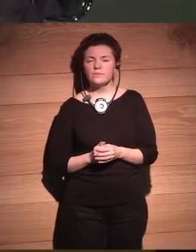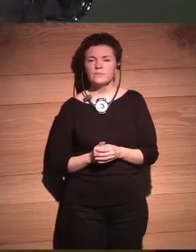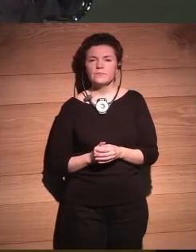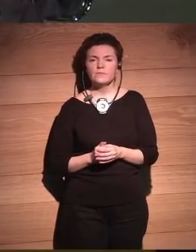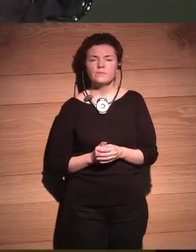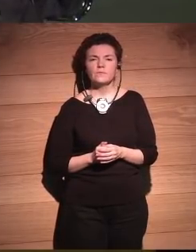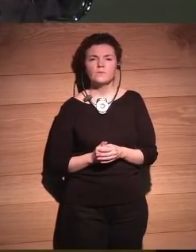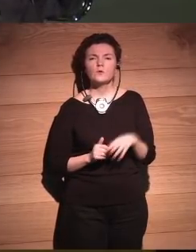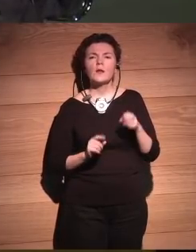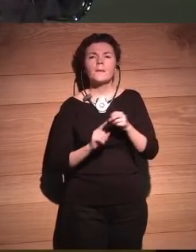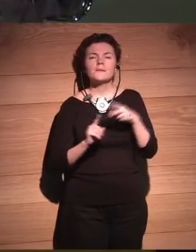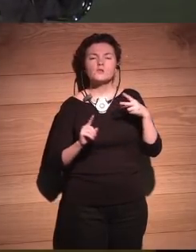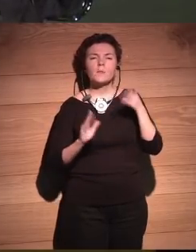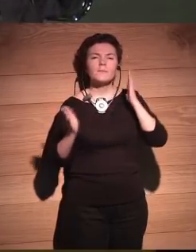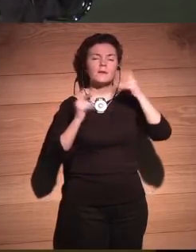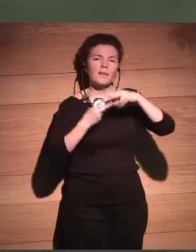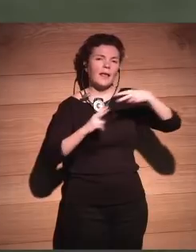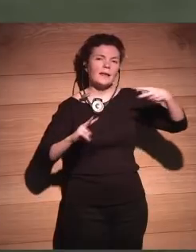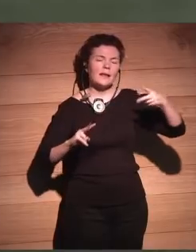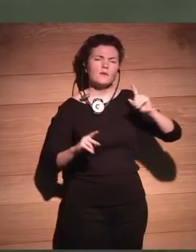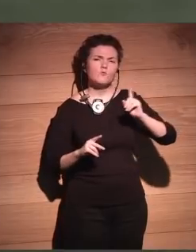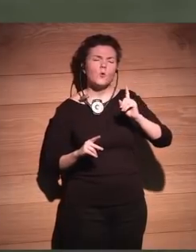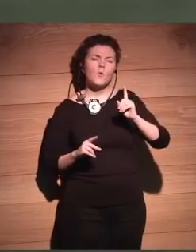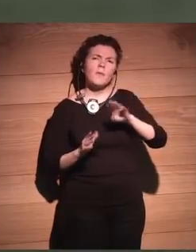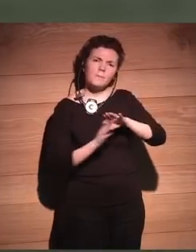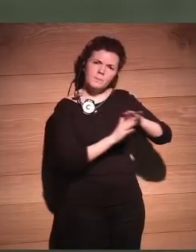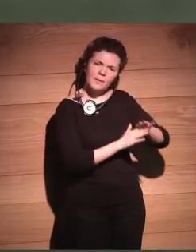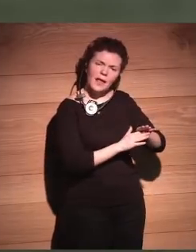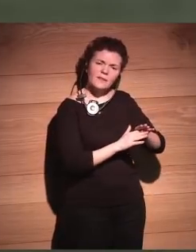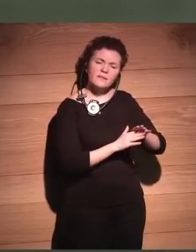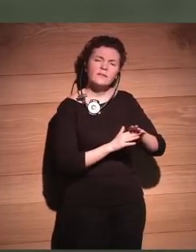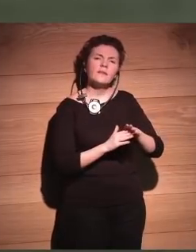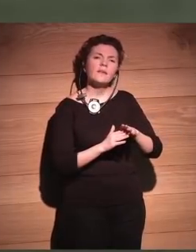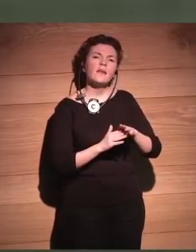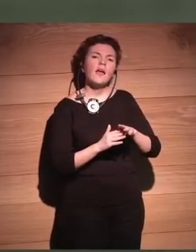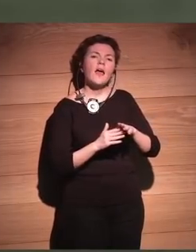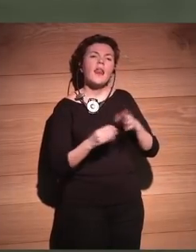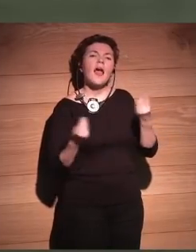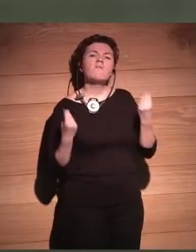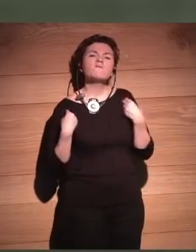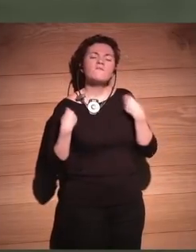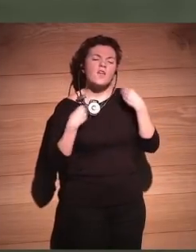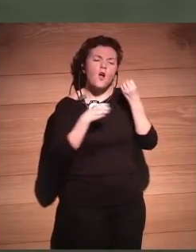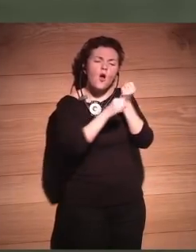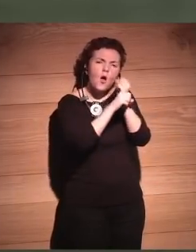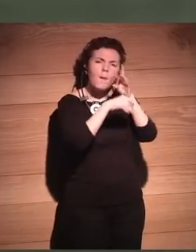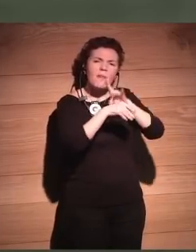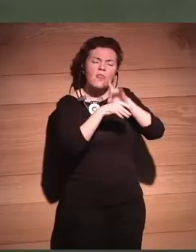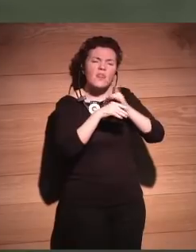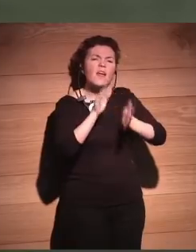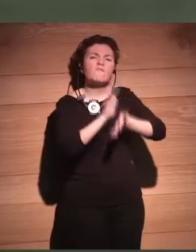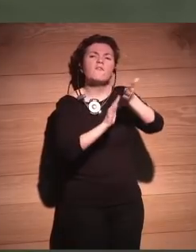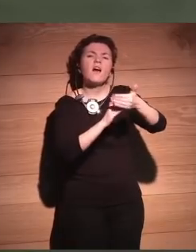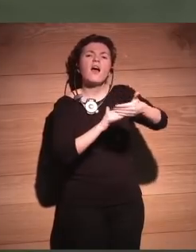Una visión no solo de la terapia génica, un poco de hacia dónde avanza la biomedicina, porque recibimos